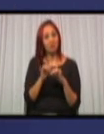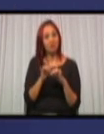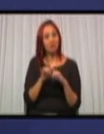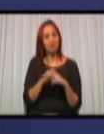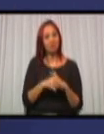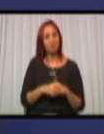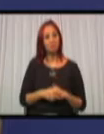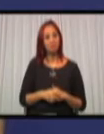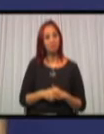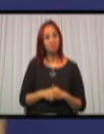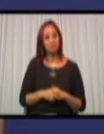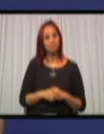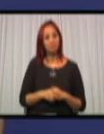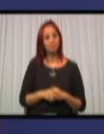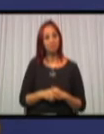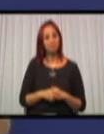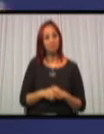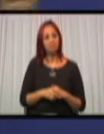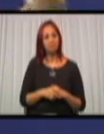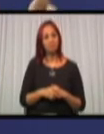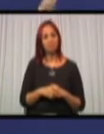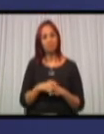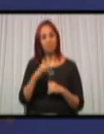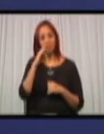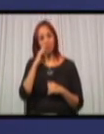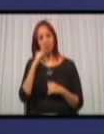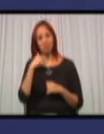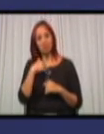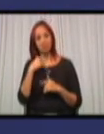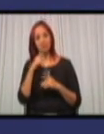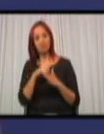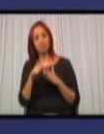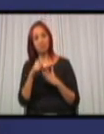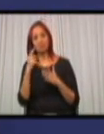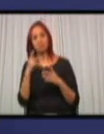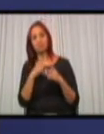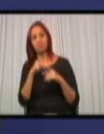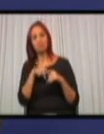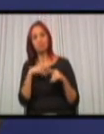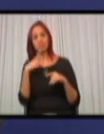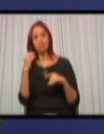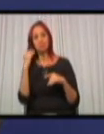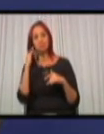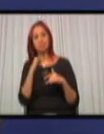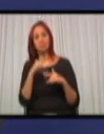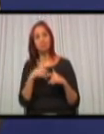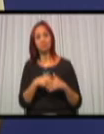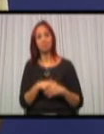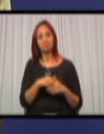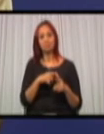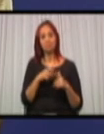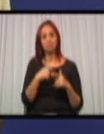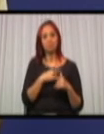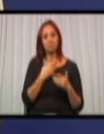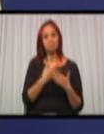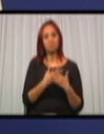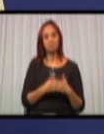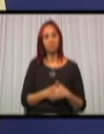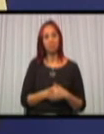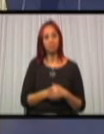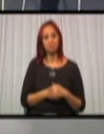divisas, los niños van a tener para la escuela, para la pulpería, y ese dinero no se lo va a llevar a ninguna empresa para afuera. Esa es nuestra propuesta.